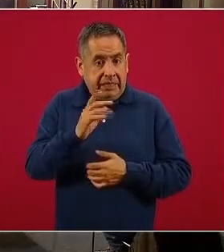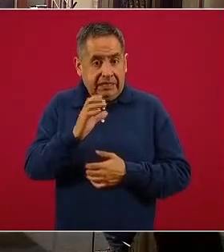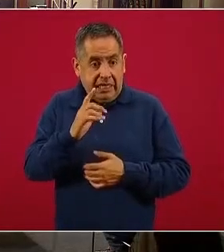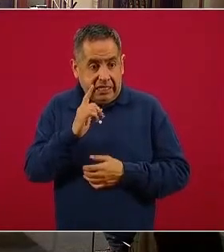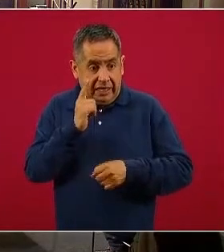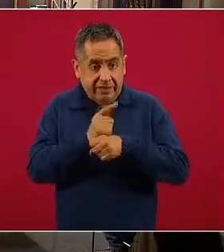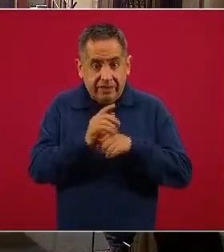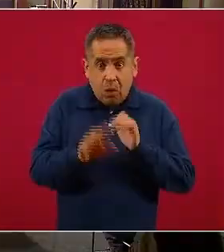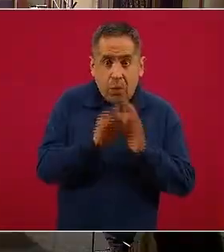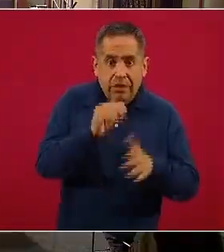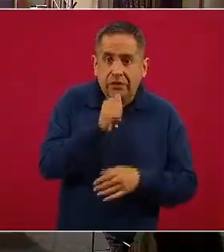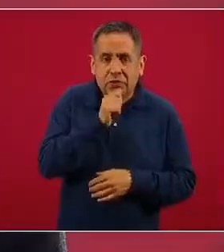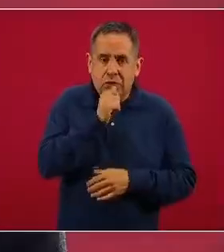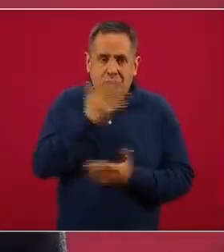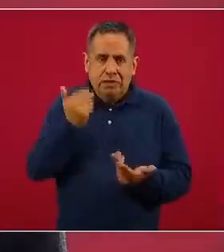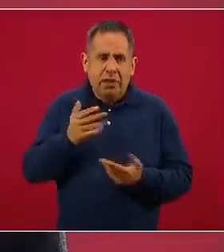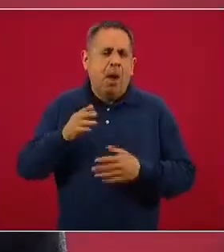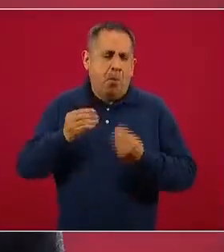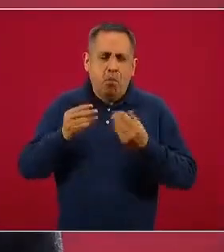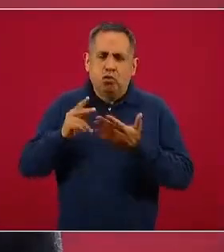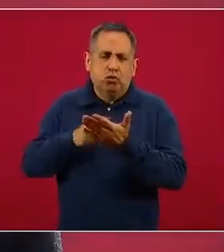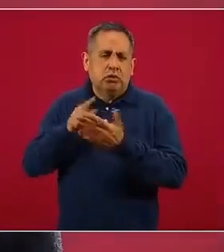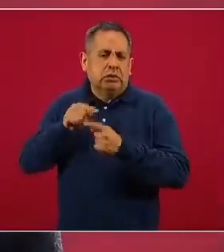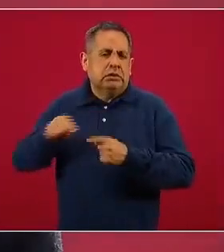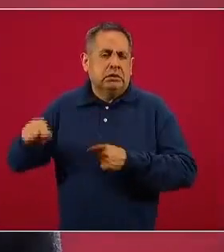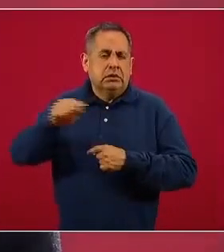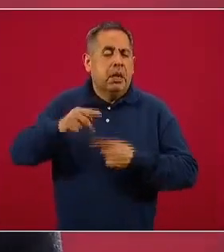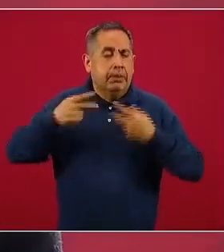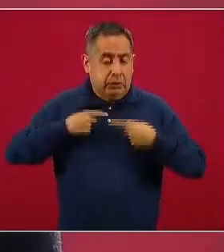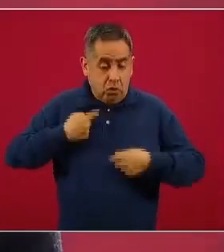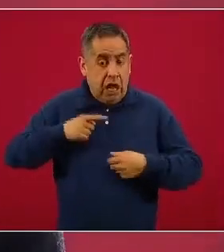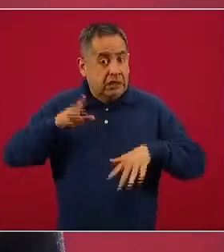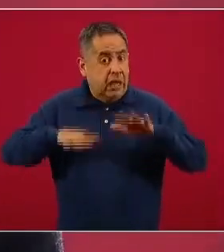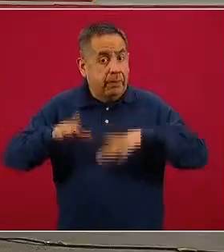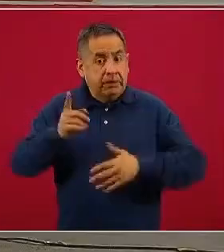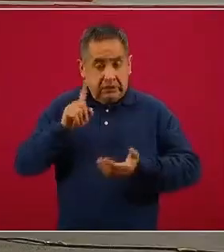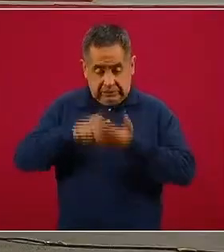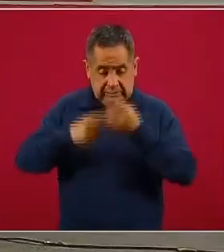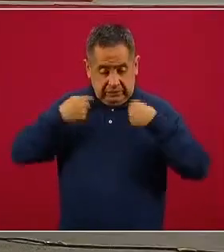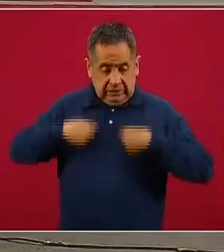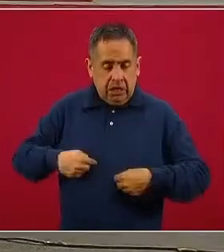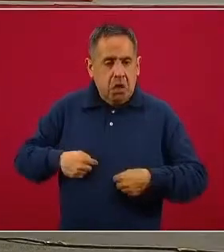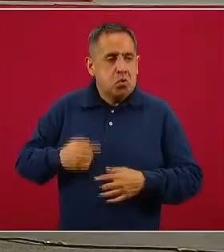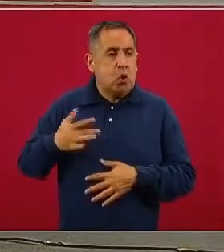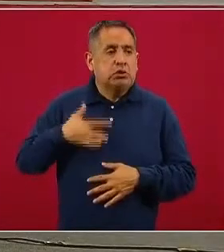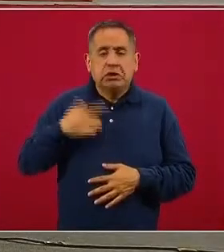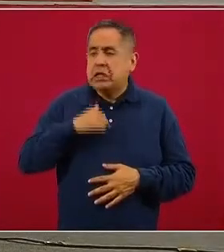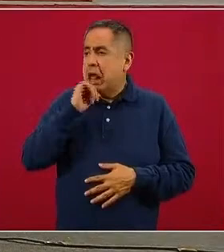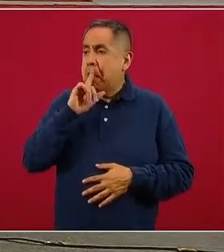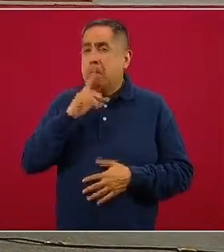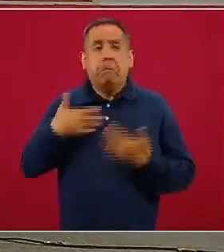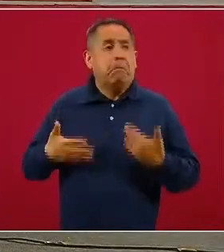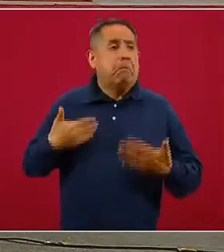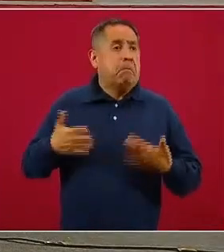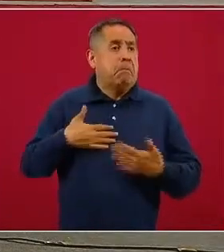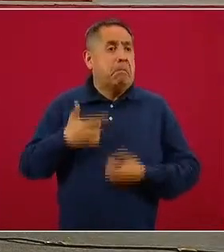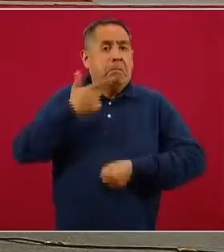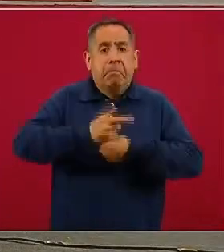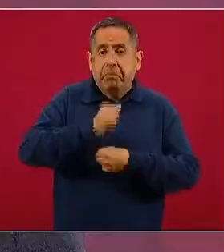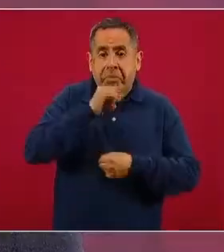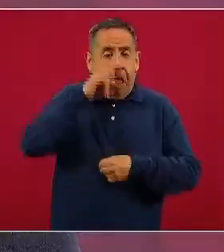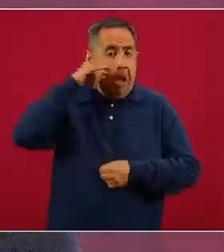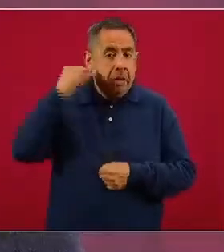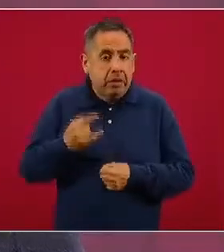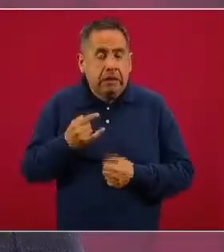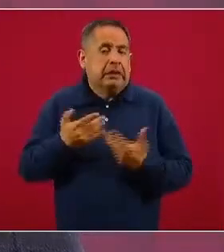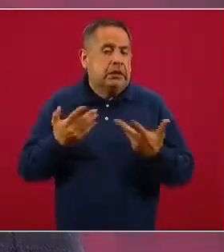detecte. Y eso sucede mucho en las personas portadoras, lógicamente asintomáticas. Por eso, el mejor momento